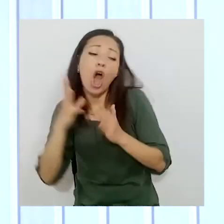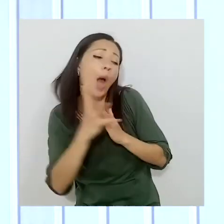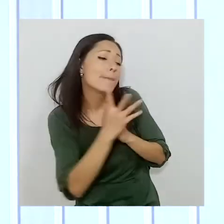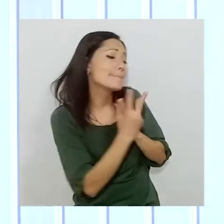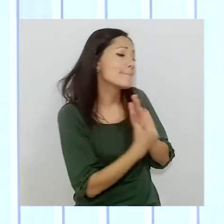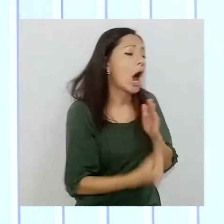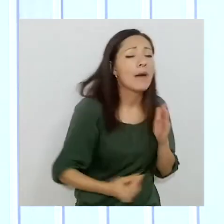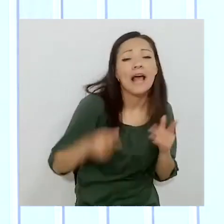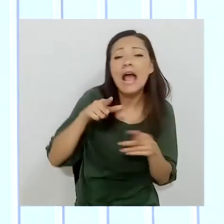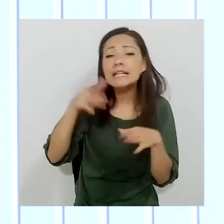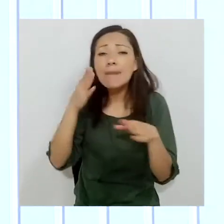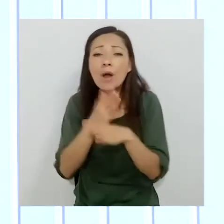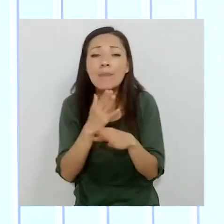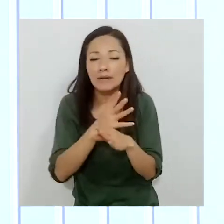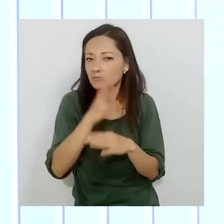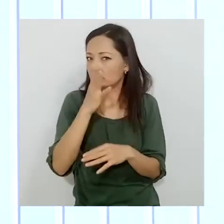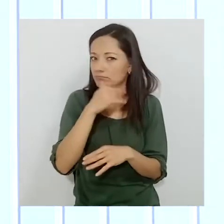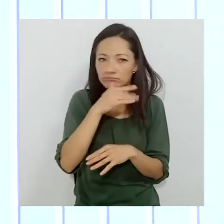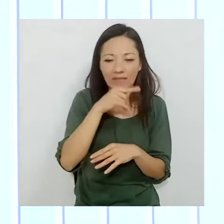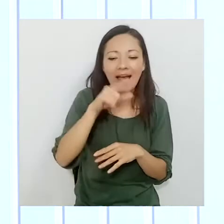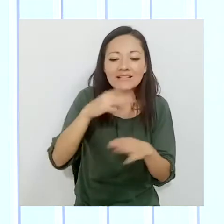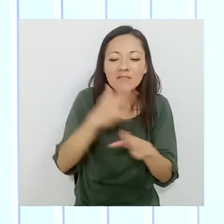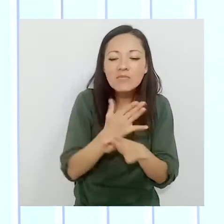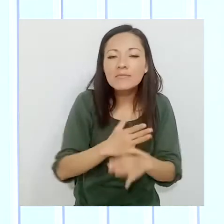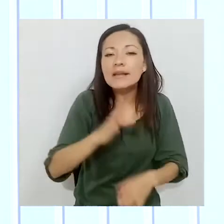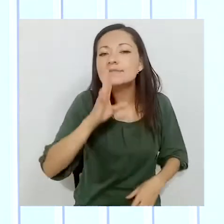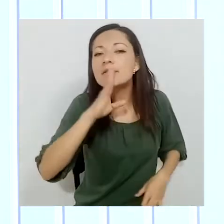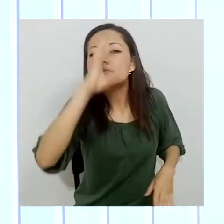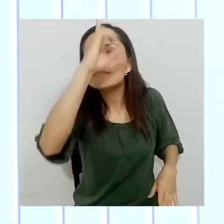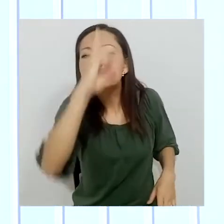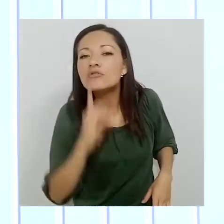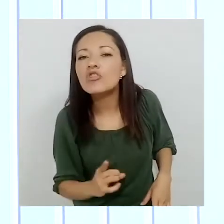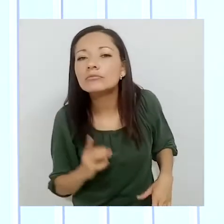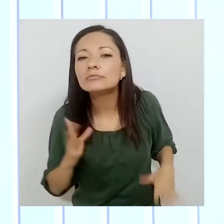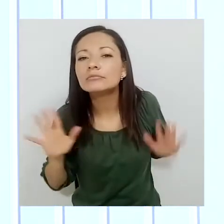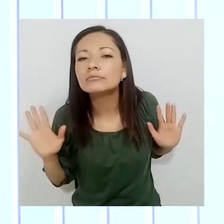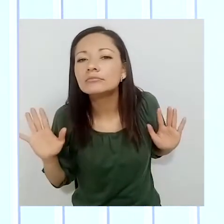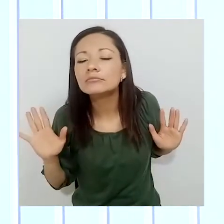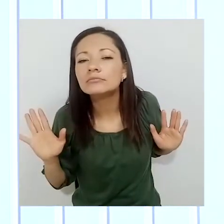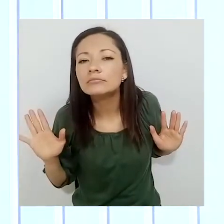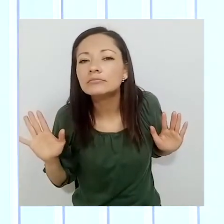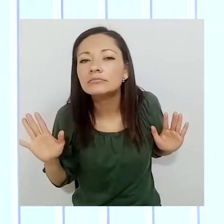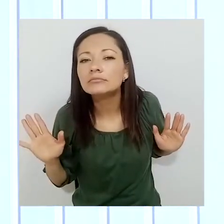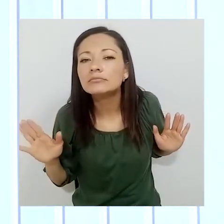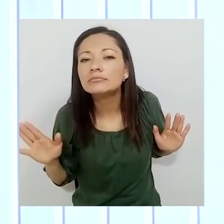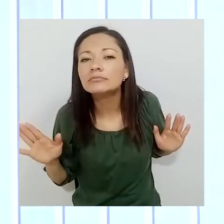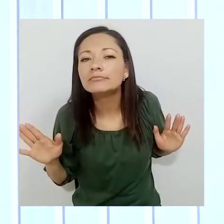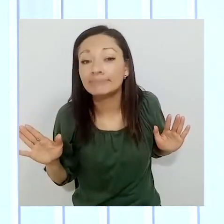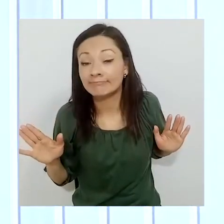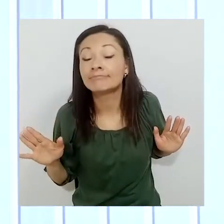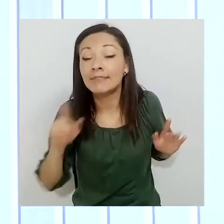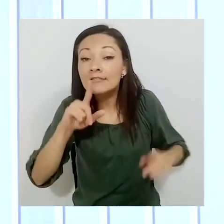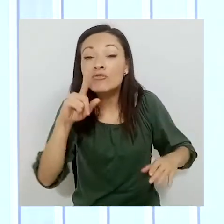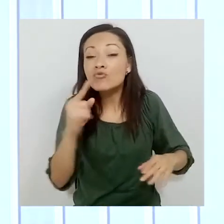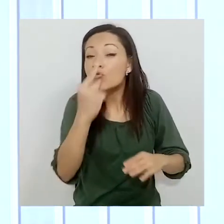cómoda, linda, o una vida adversa y terrible y desastrosa? Aquí el único